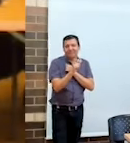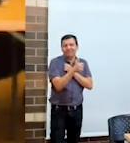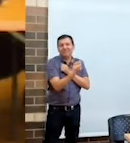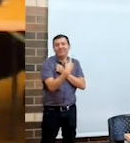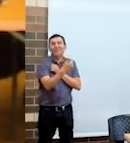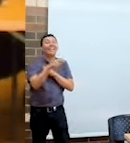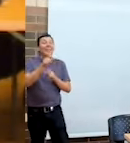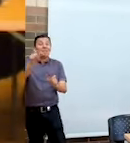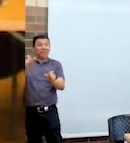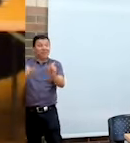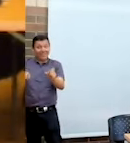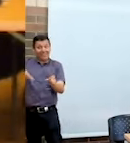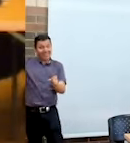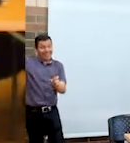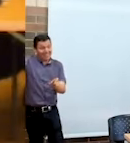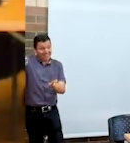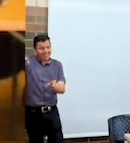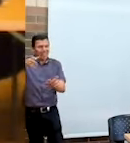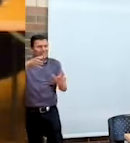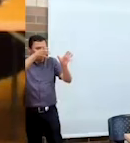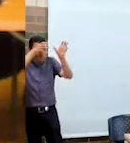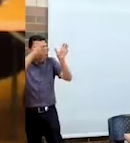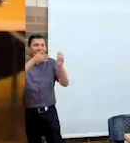que esas etiquetas que desde la ciencia,